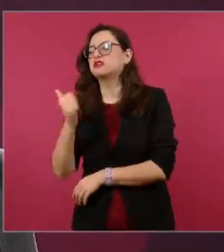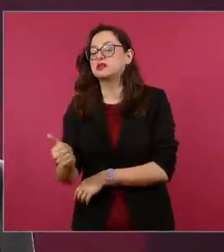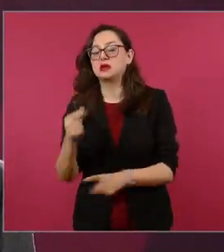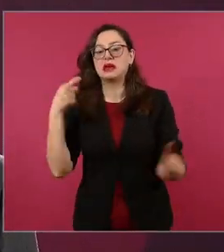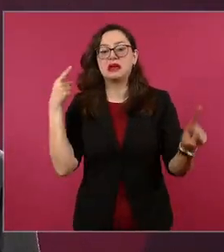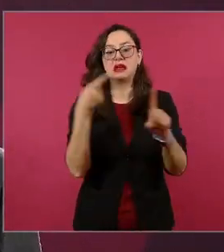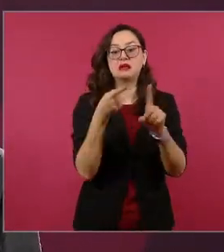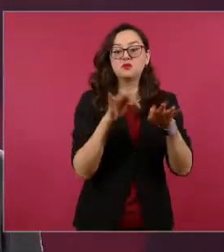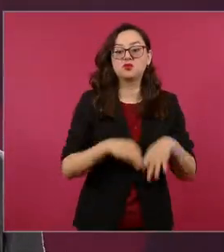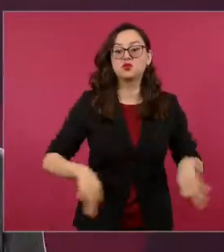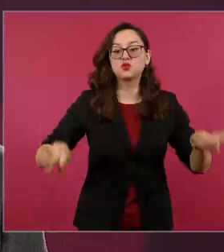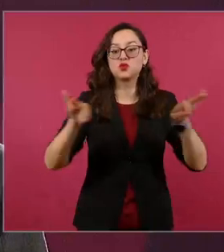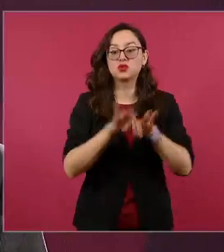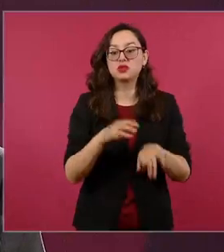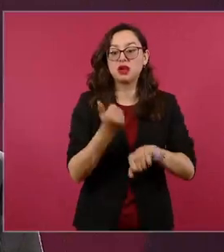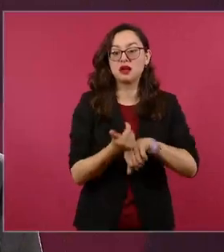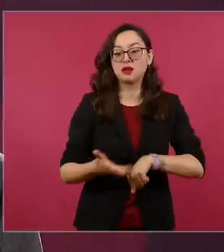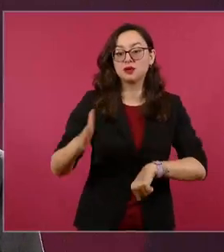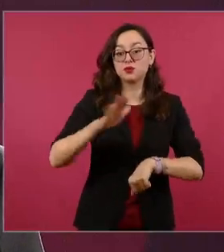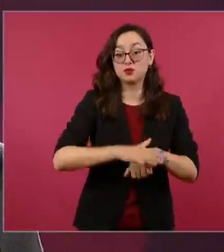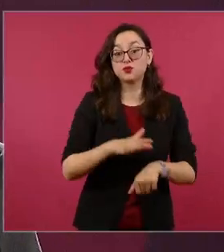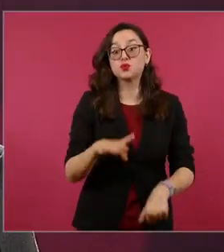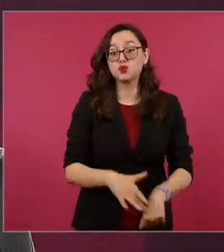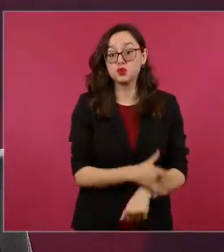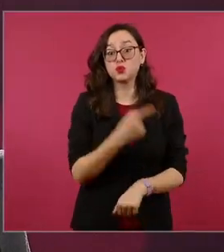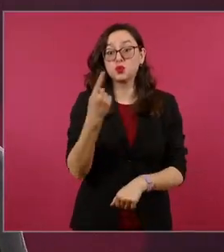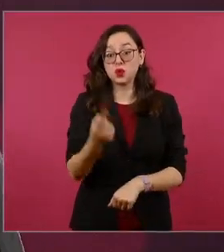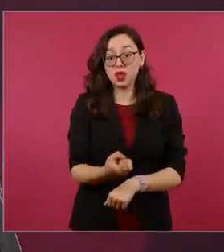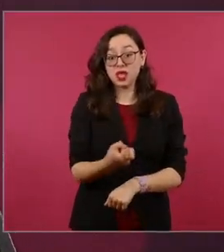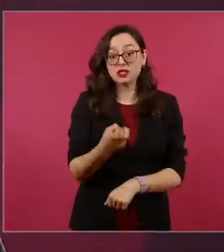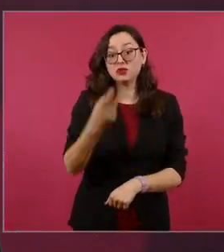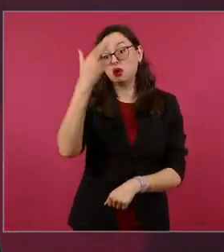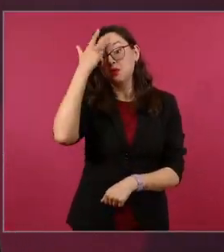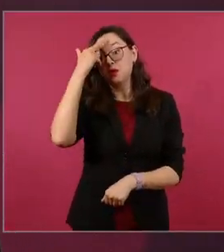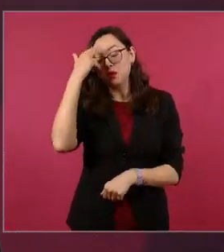Y por eso se mantuvo y se mantuvo. Pero